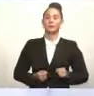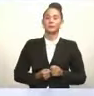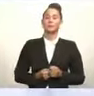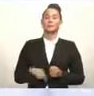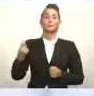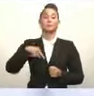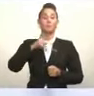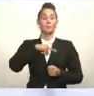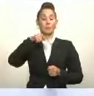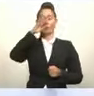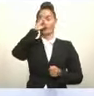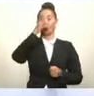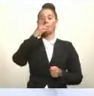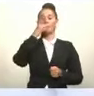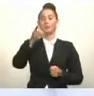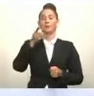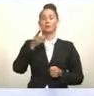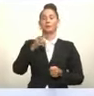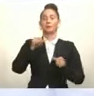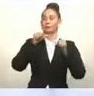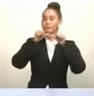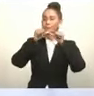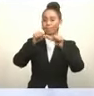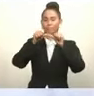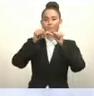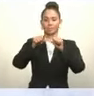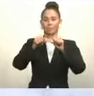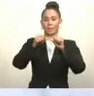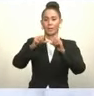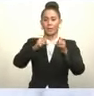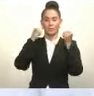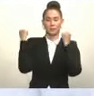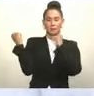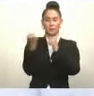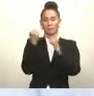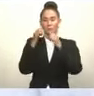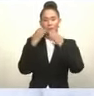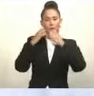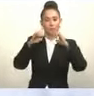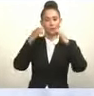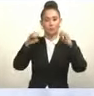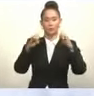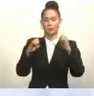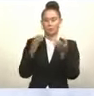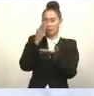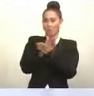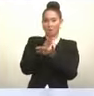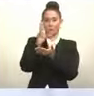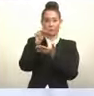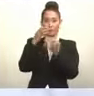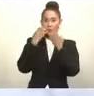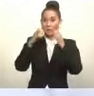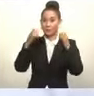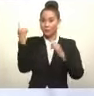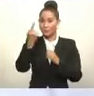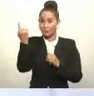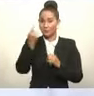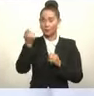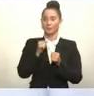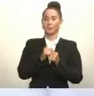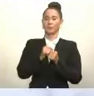es un pueblo que nunca ha dejado de luchar, que jamás se ha rendido y esta no será la primera vez. Vamos